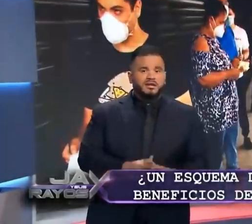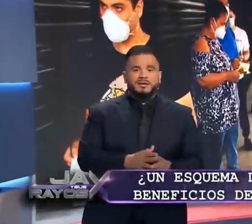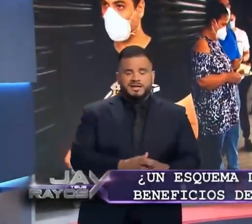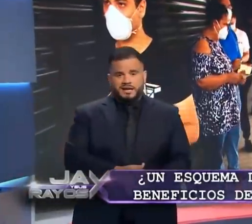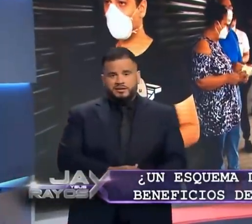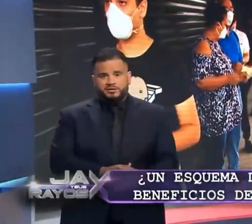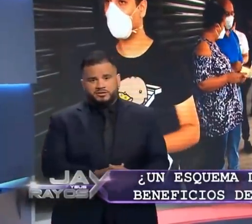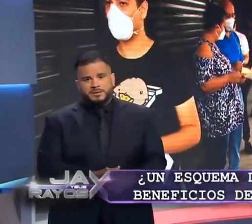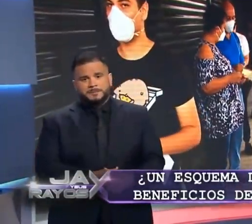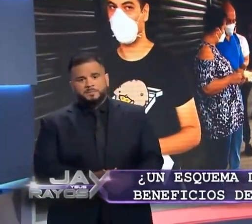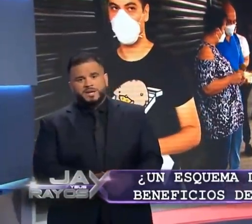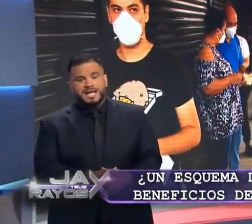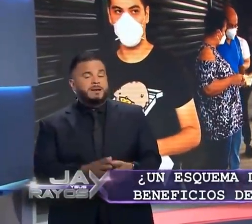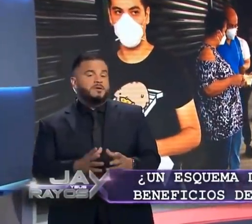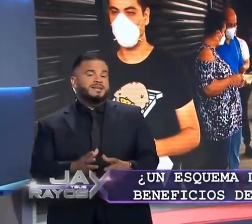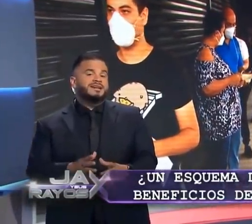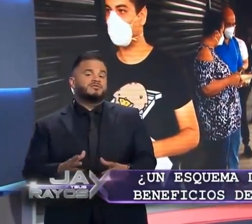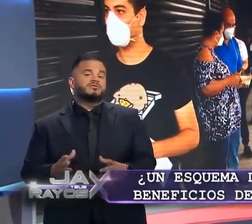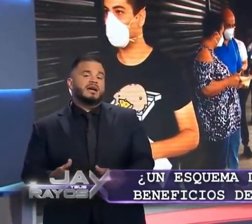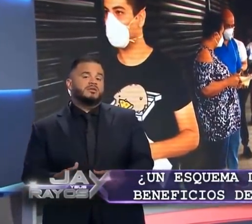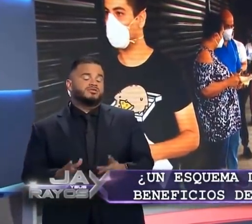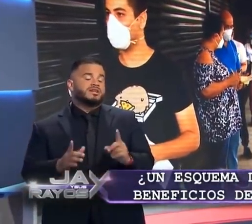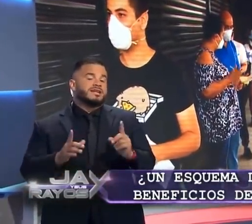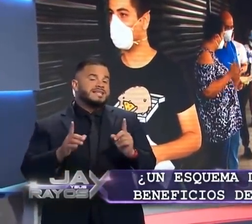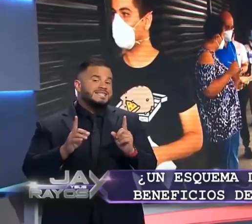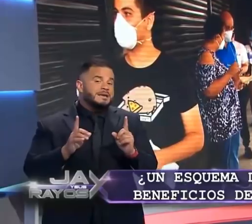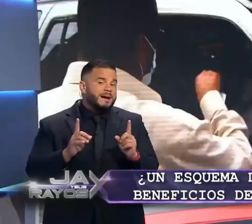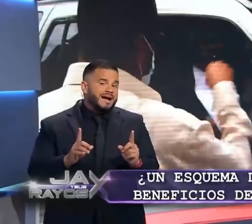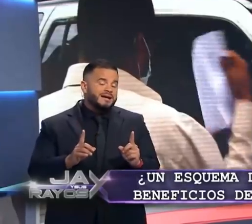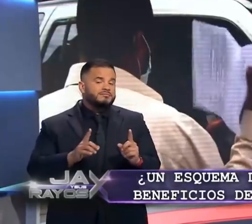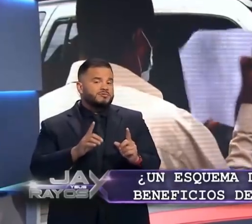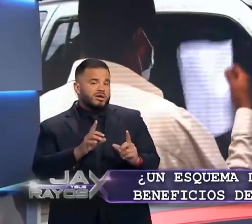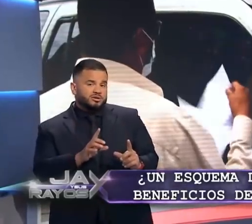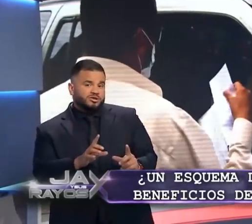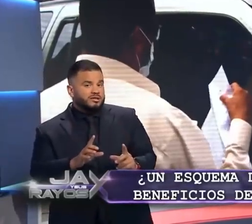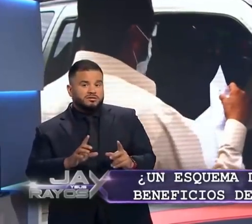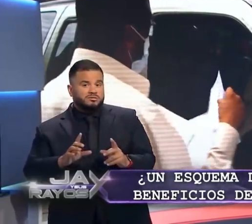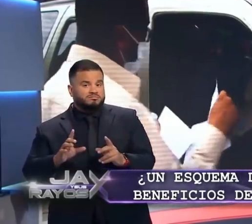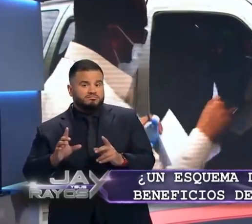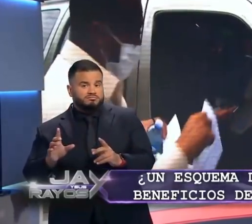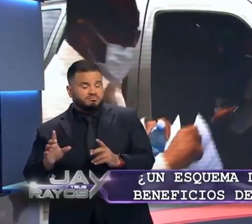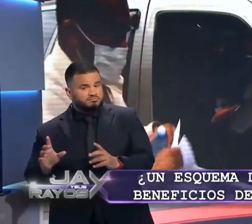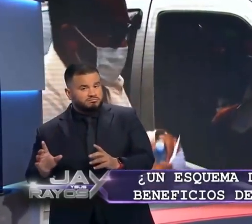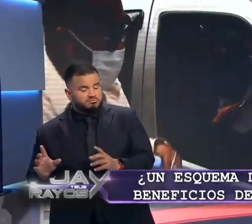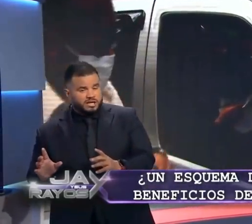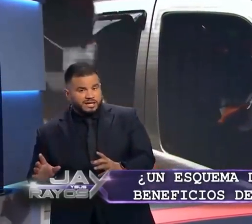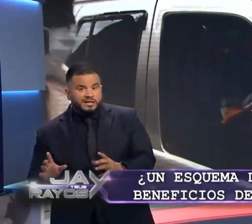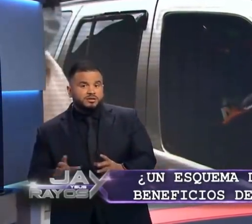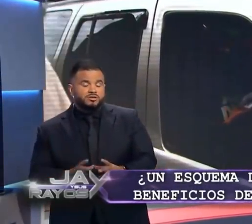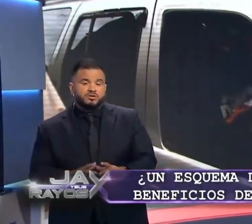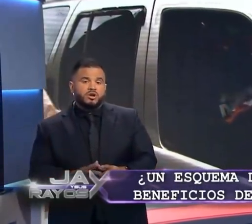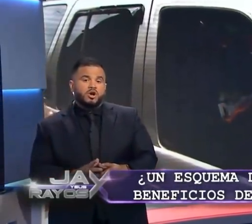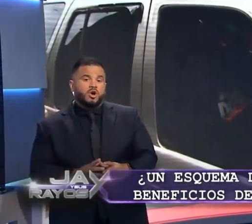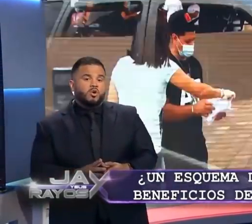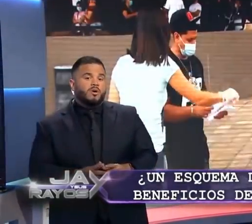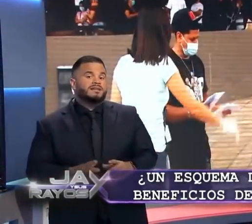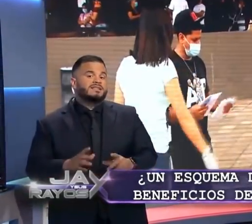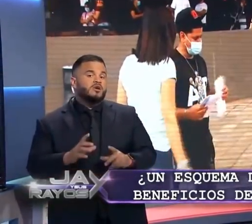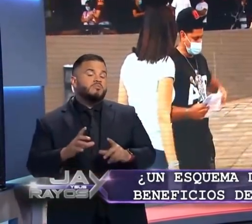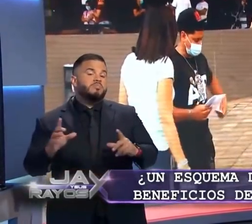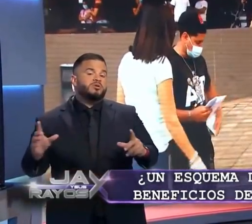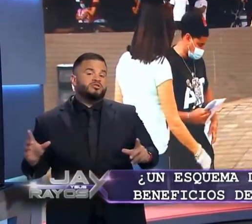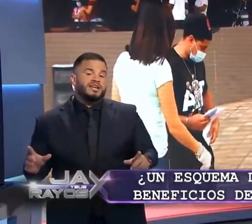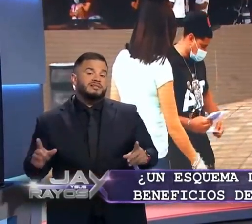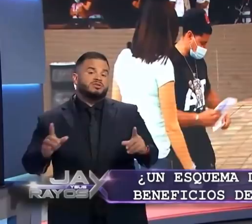presuntos intermediarios que les prometen resultados si pagan 400, 500 o